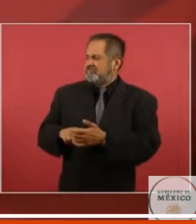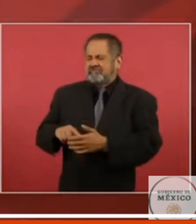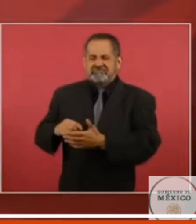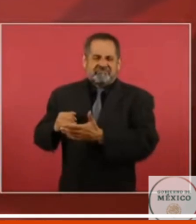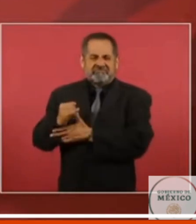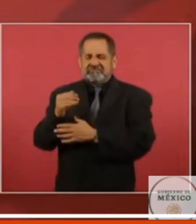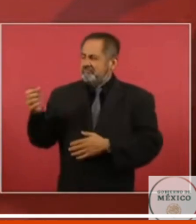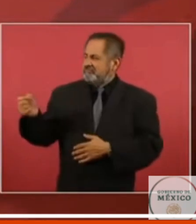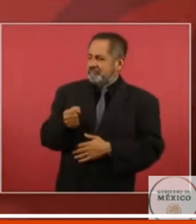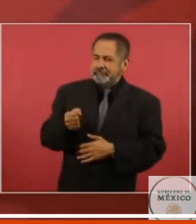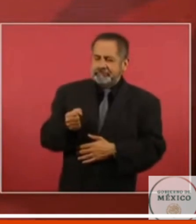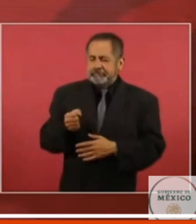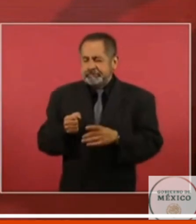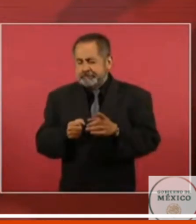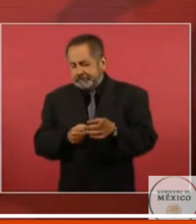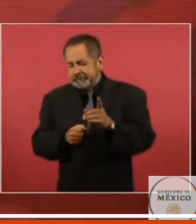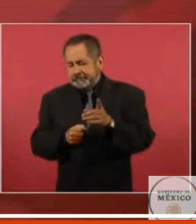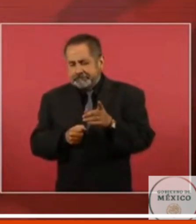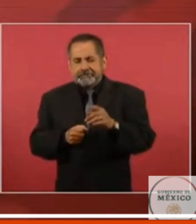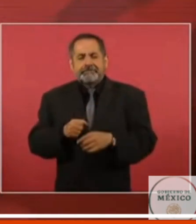Debe de estarse refiriendo